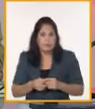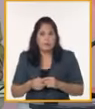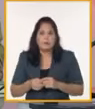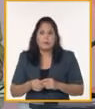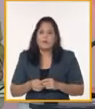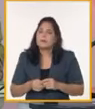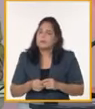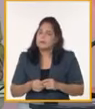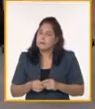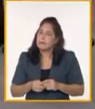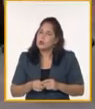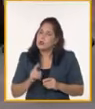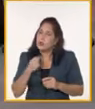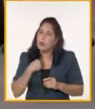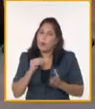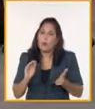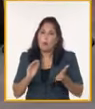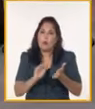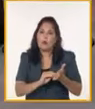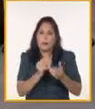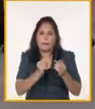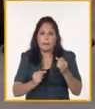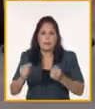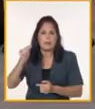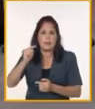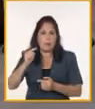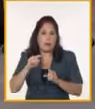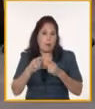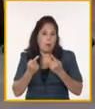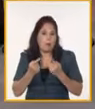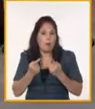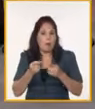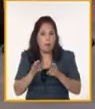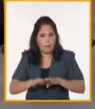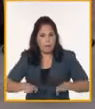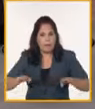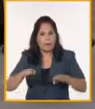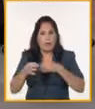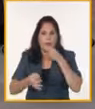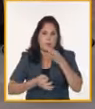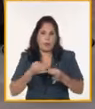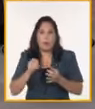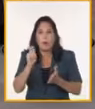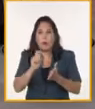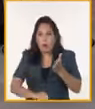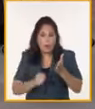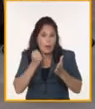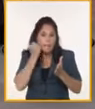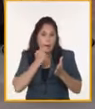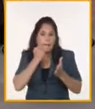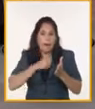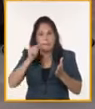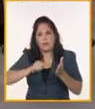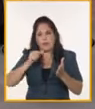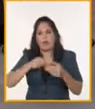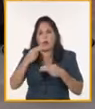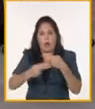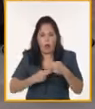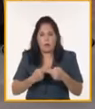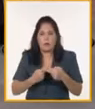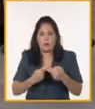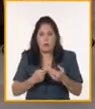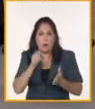puse estas como las principales a los efectos del comentario en la mesa porque son precisamente las que muchas veces la población nos dice